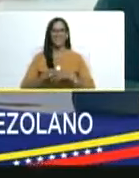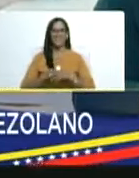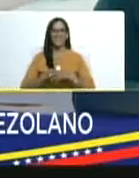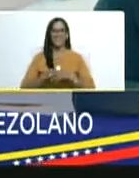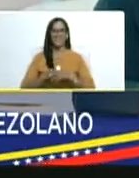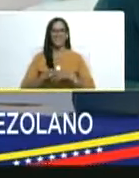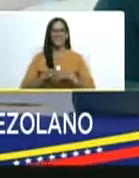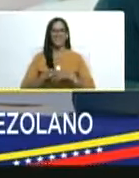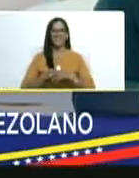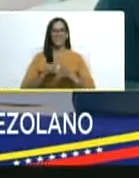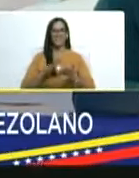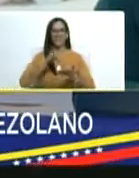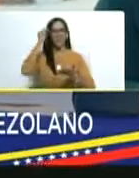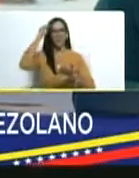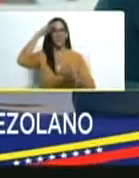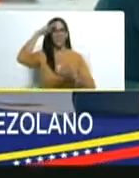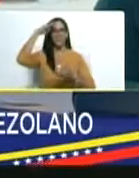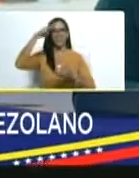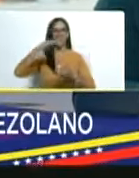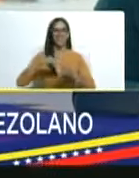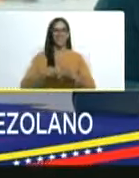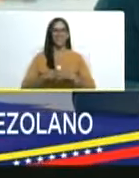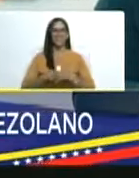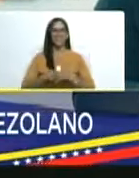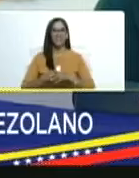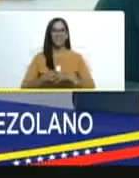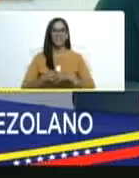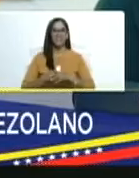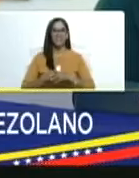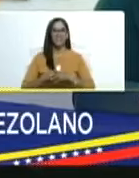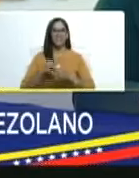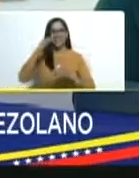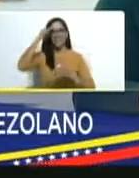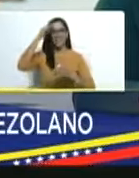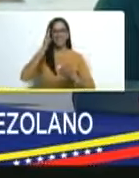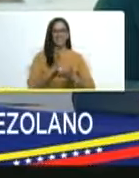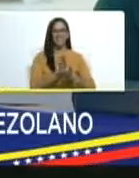Se aprende cuando se es cadete, ¿verdad? Cadete siempre.